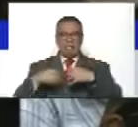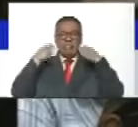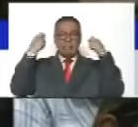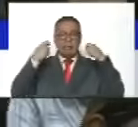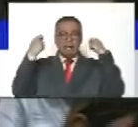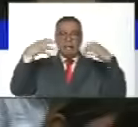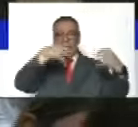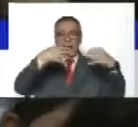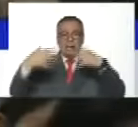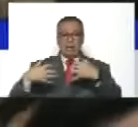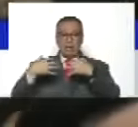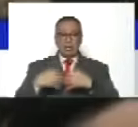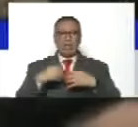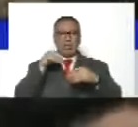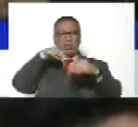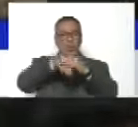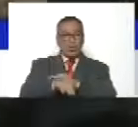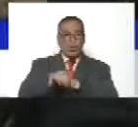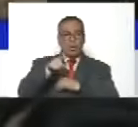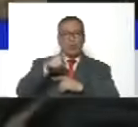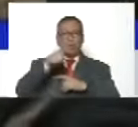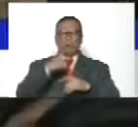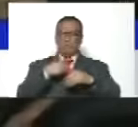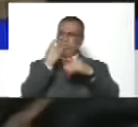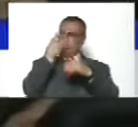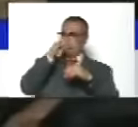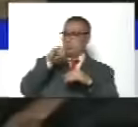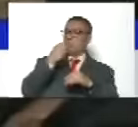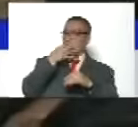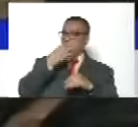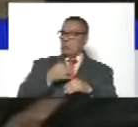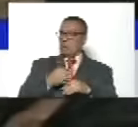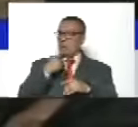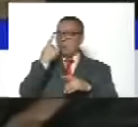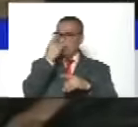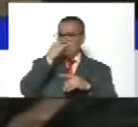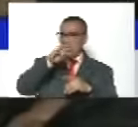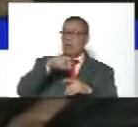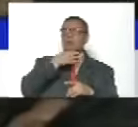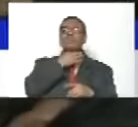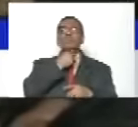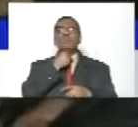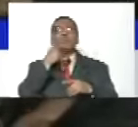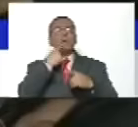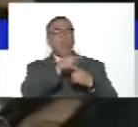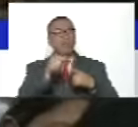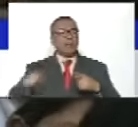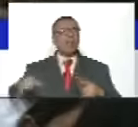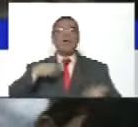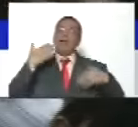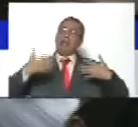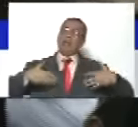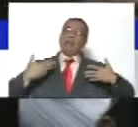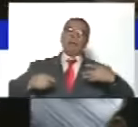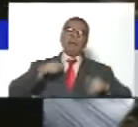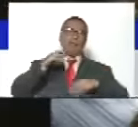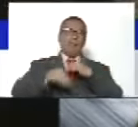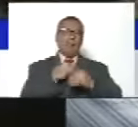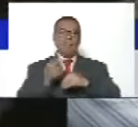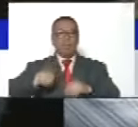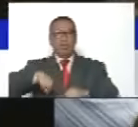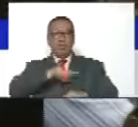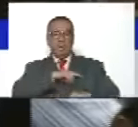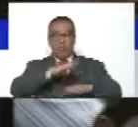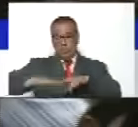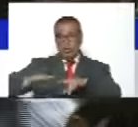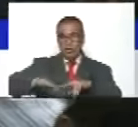de guerra, es colada como si fuera entretenimiento, es colada como si fuera algo completamente divertido, que incluso cuando nuestros hijos